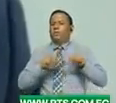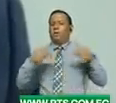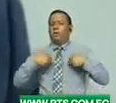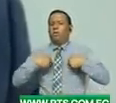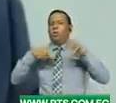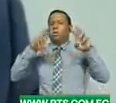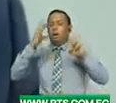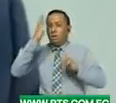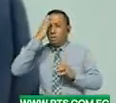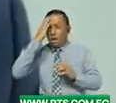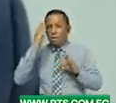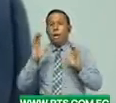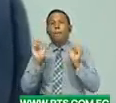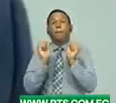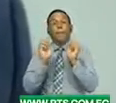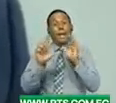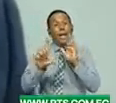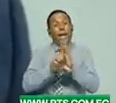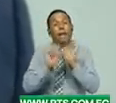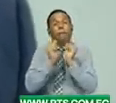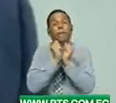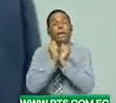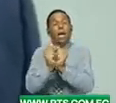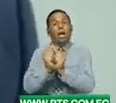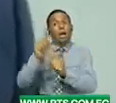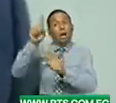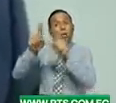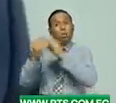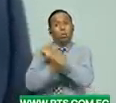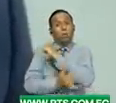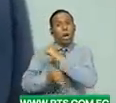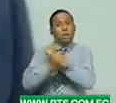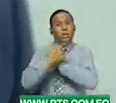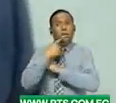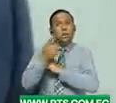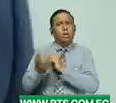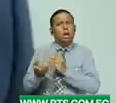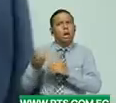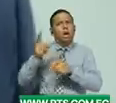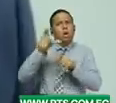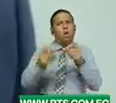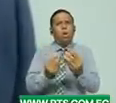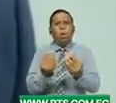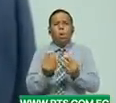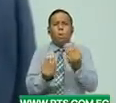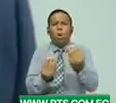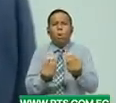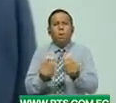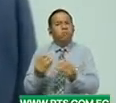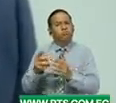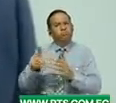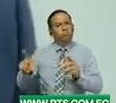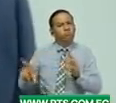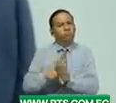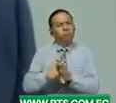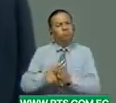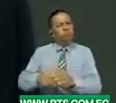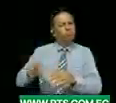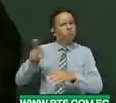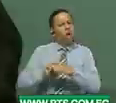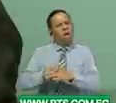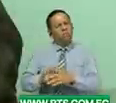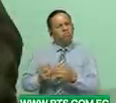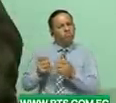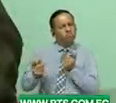historia de los países que han aumentado las penas contra menores de edad han reflexionado y se ha concluido que no sirven para